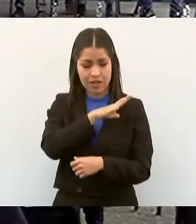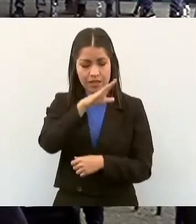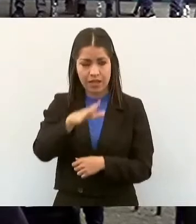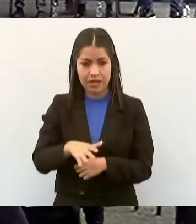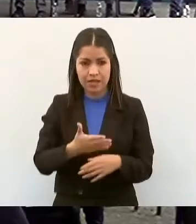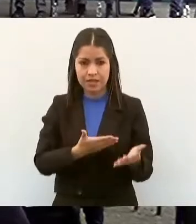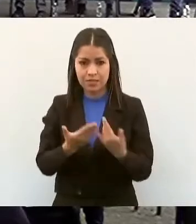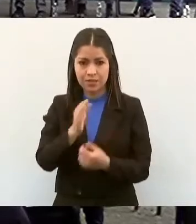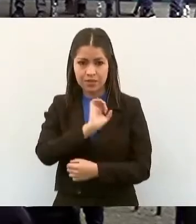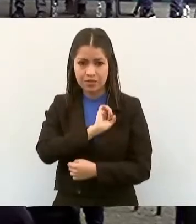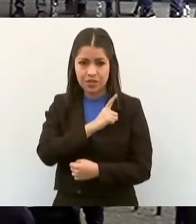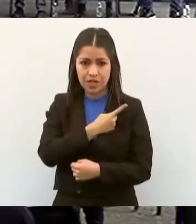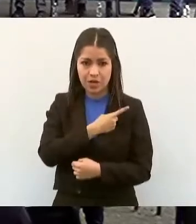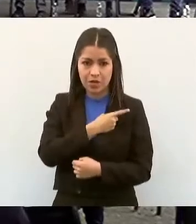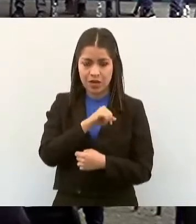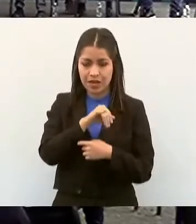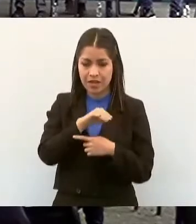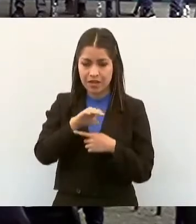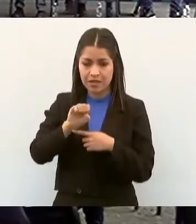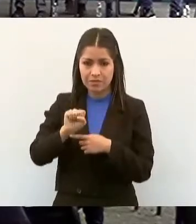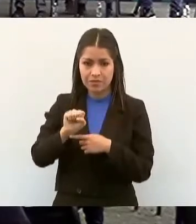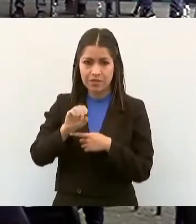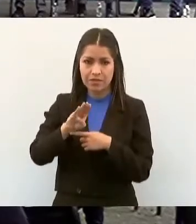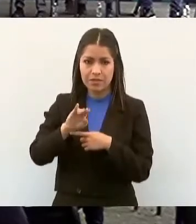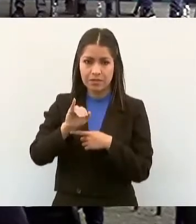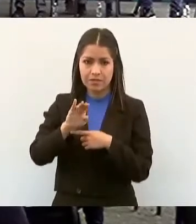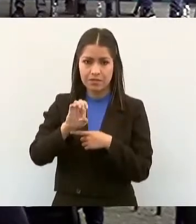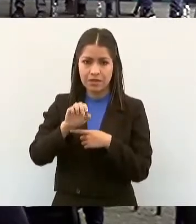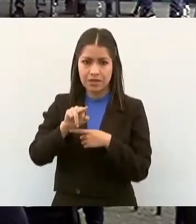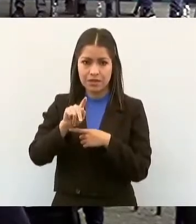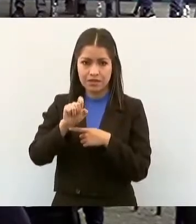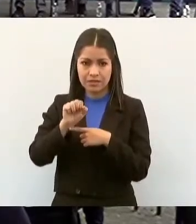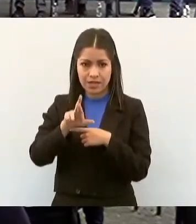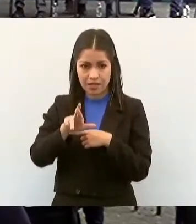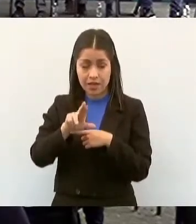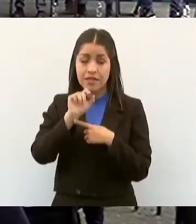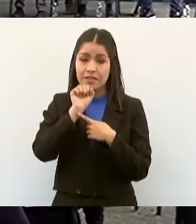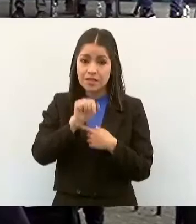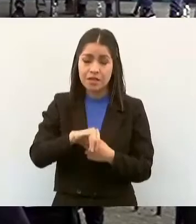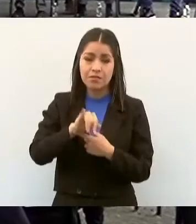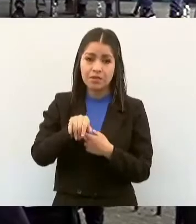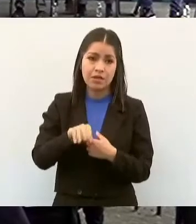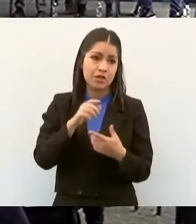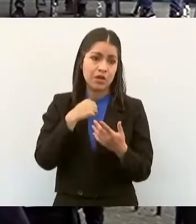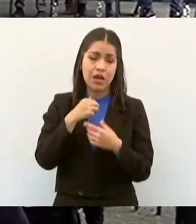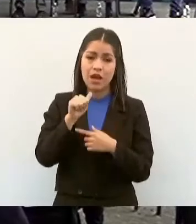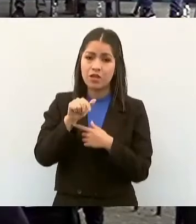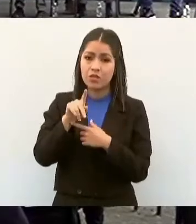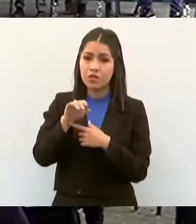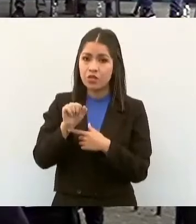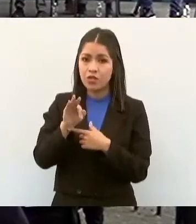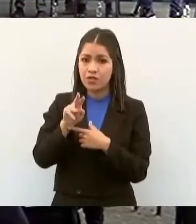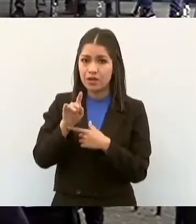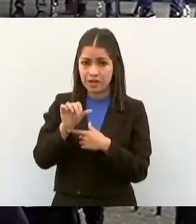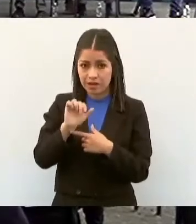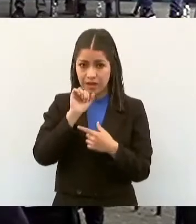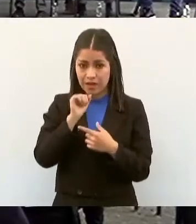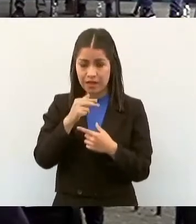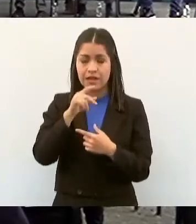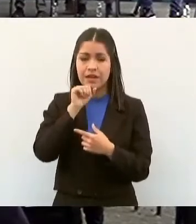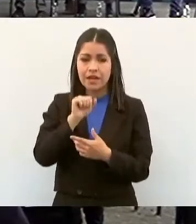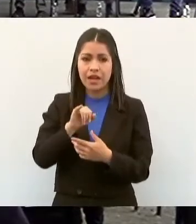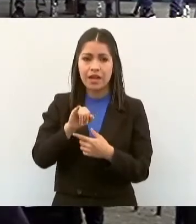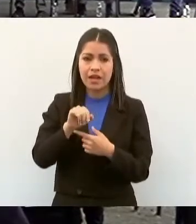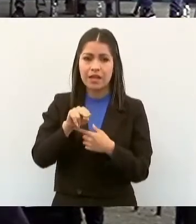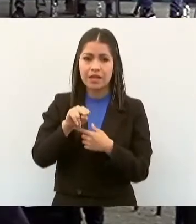del IMSS Bienestar. También al maestro Juan Antonio Ferrer Aguilar, director general del INSABI,